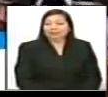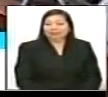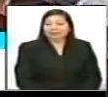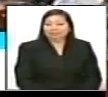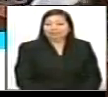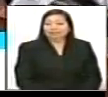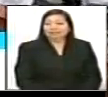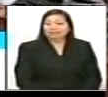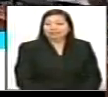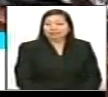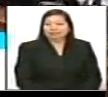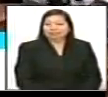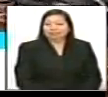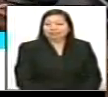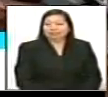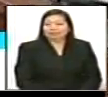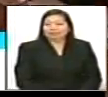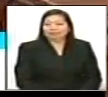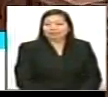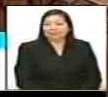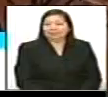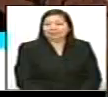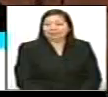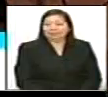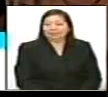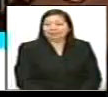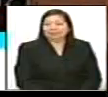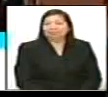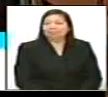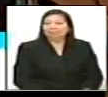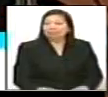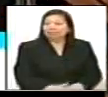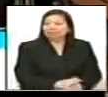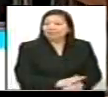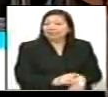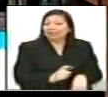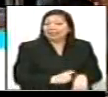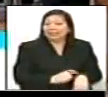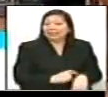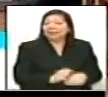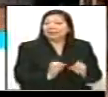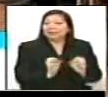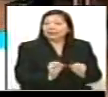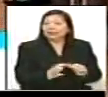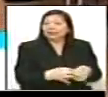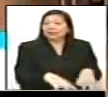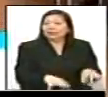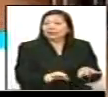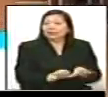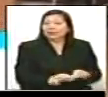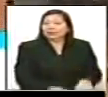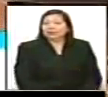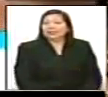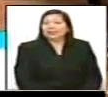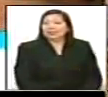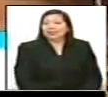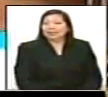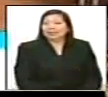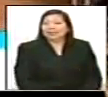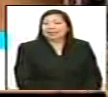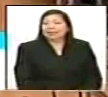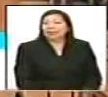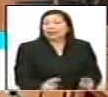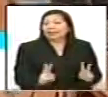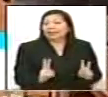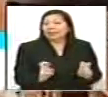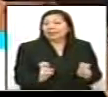Muchas gracias, José Carlos. Dado que estamos haciendo un uso muy eficiente del tiempo, creo que es importante retomar, como hizo Diana, un tema